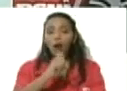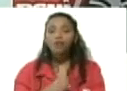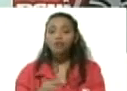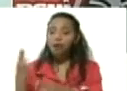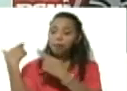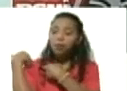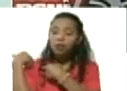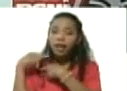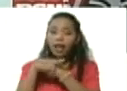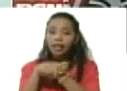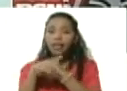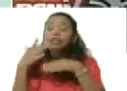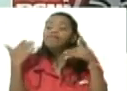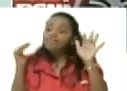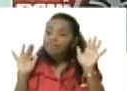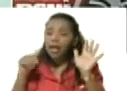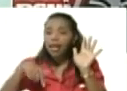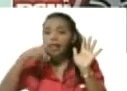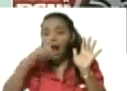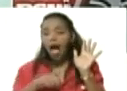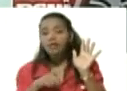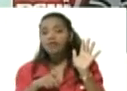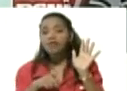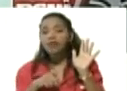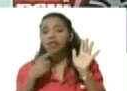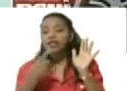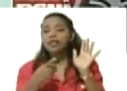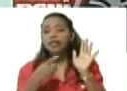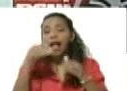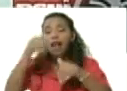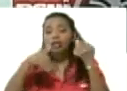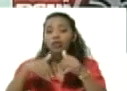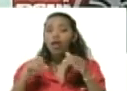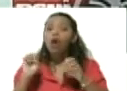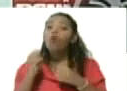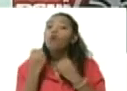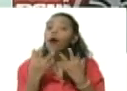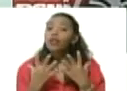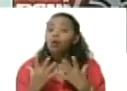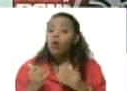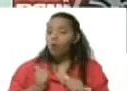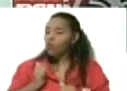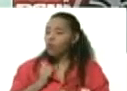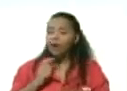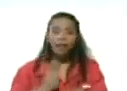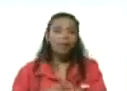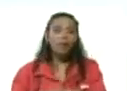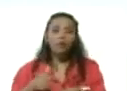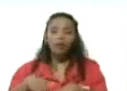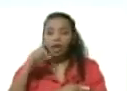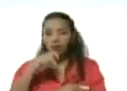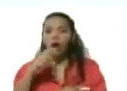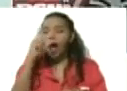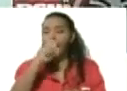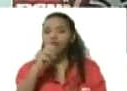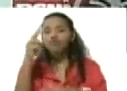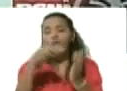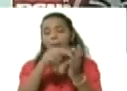corresponde, según este año, según esta Constitución, elecciones. ¿Cuándo? En cualquier momento de este año. Es en el año